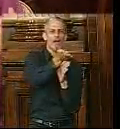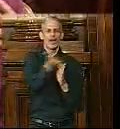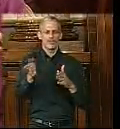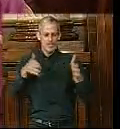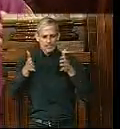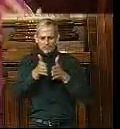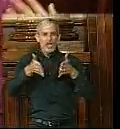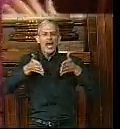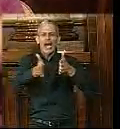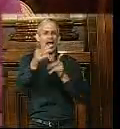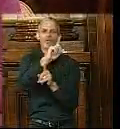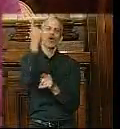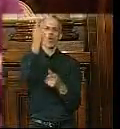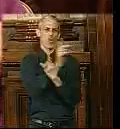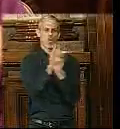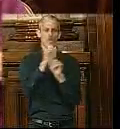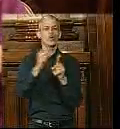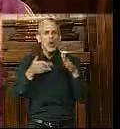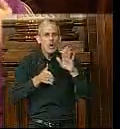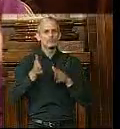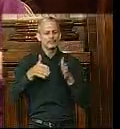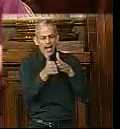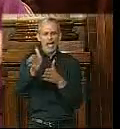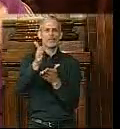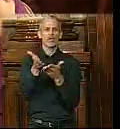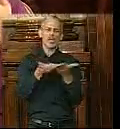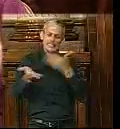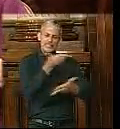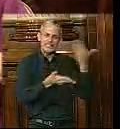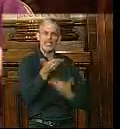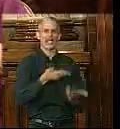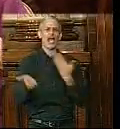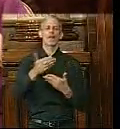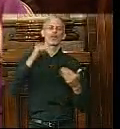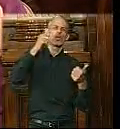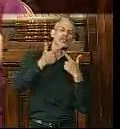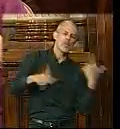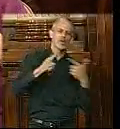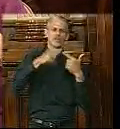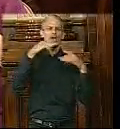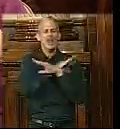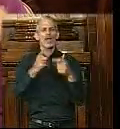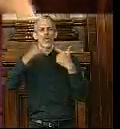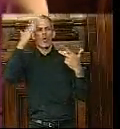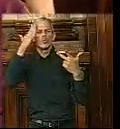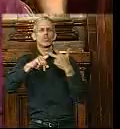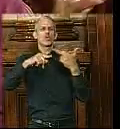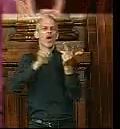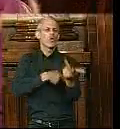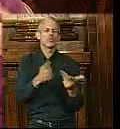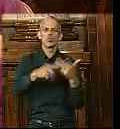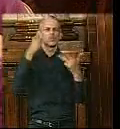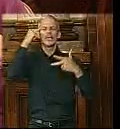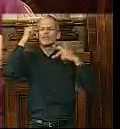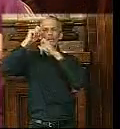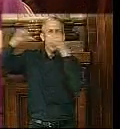un camino unidireccional, son caminos de intercambio de lenguas, de culturas, de costumbres, de